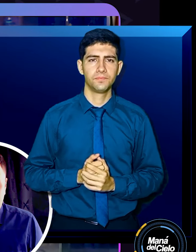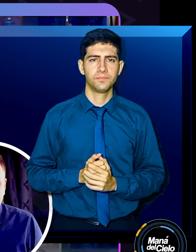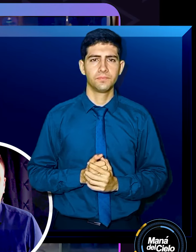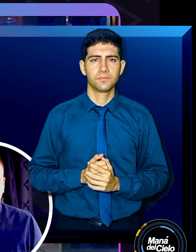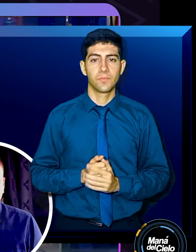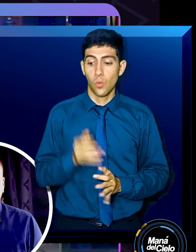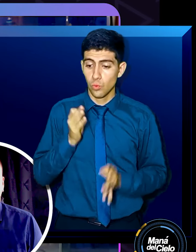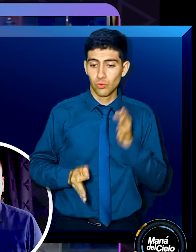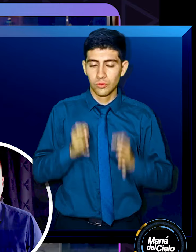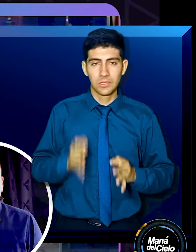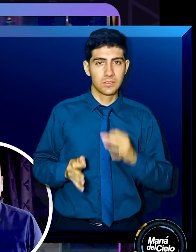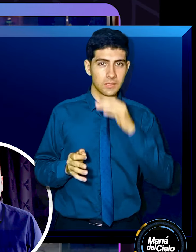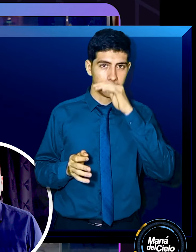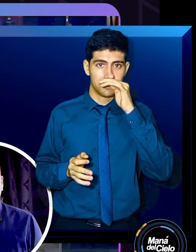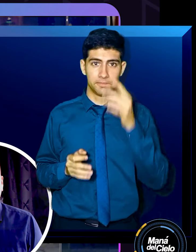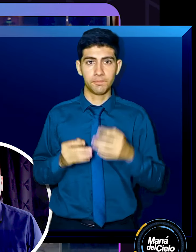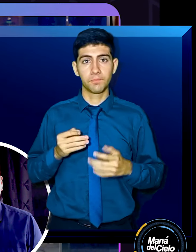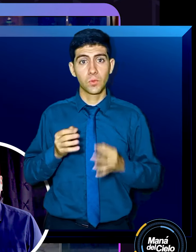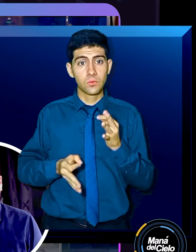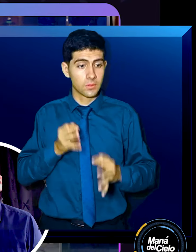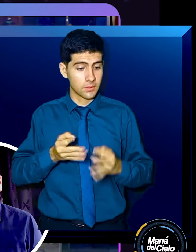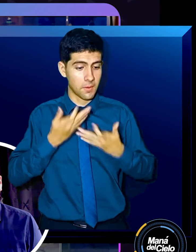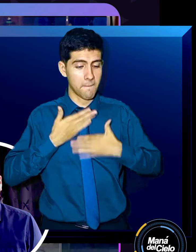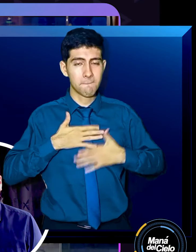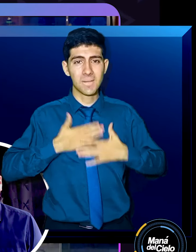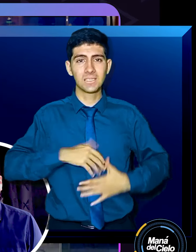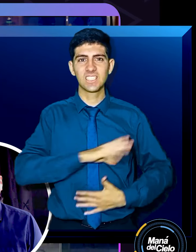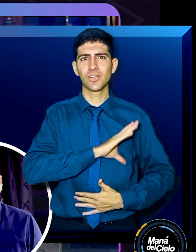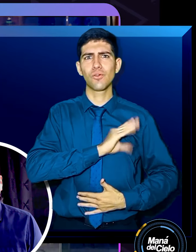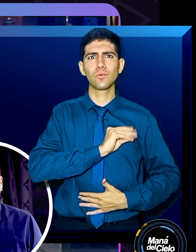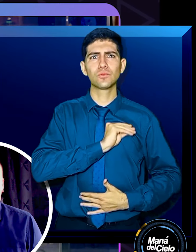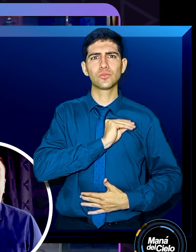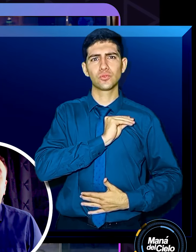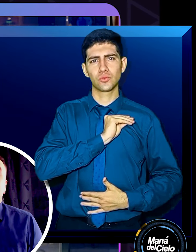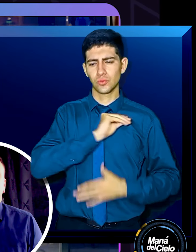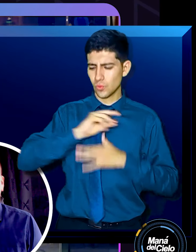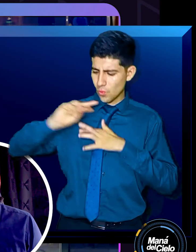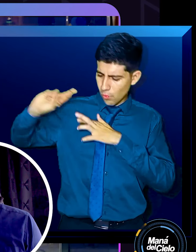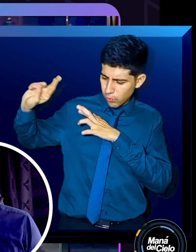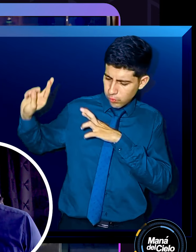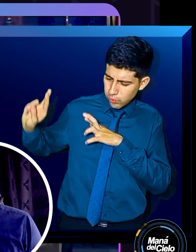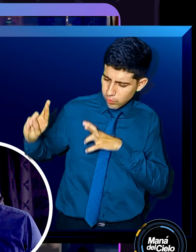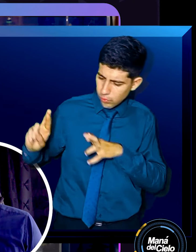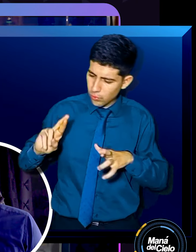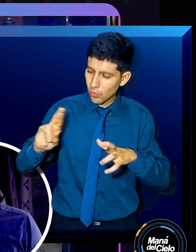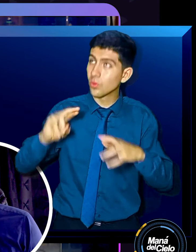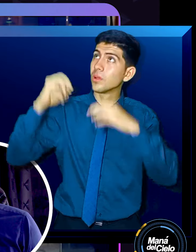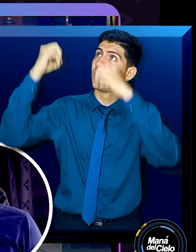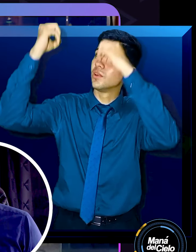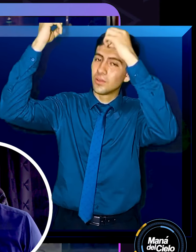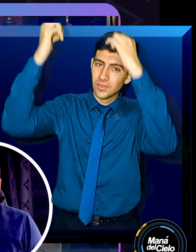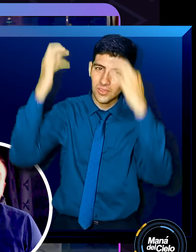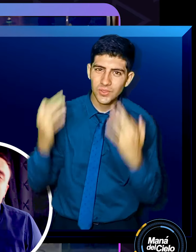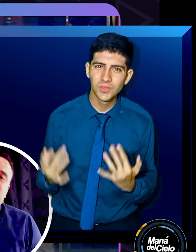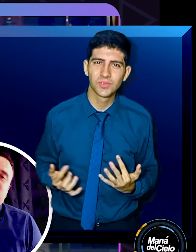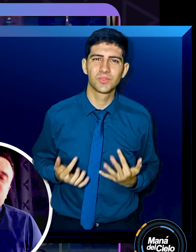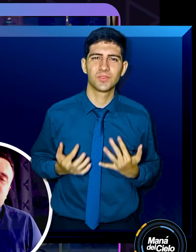Justicia, paz y gozo en el Espíritu Santo. Este es un río que viene inundando a la iglesia